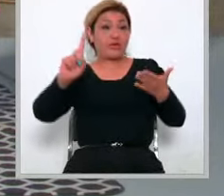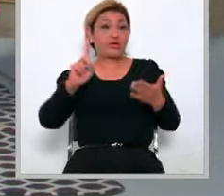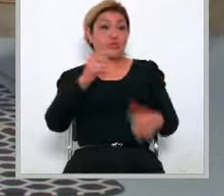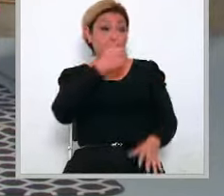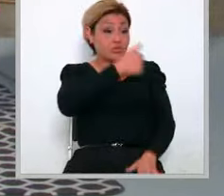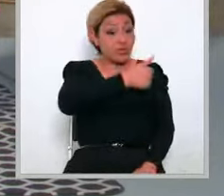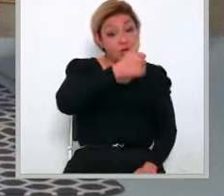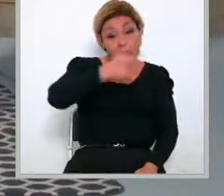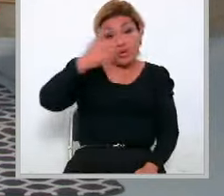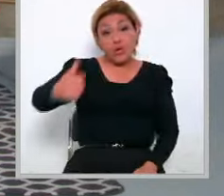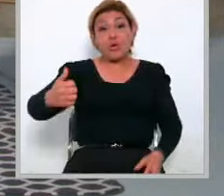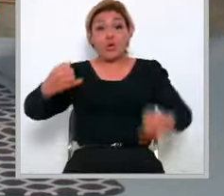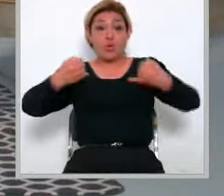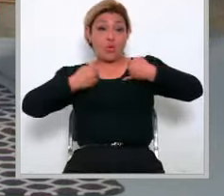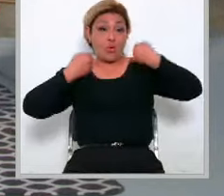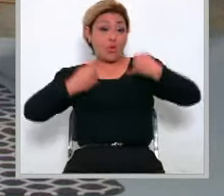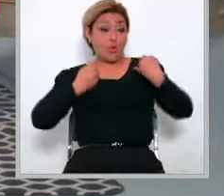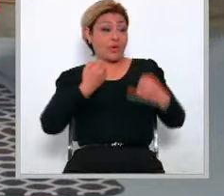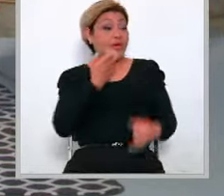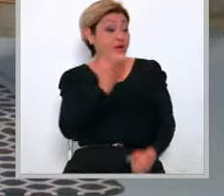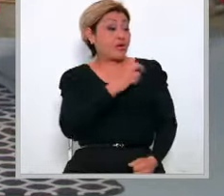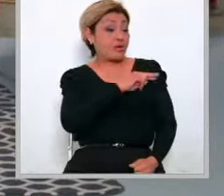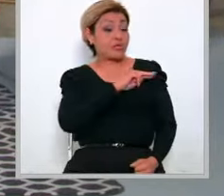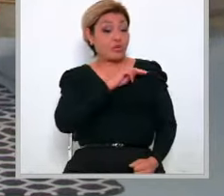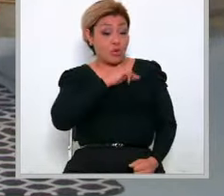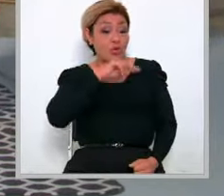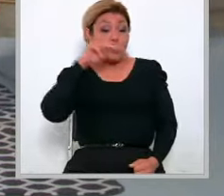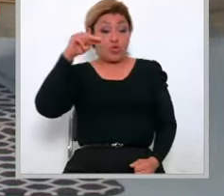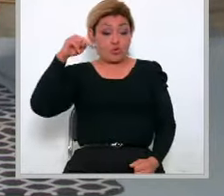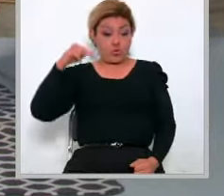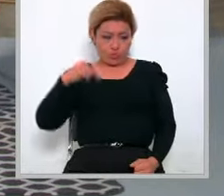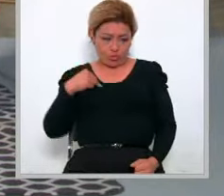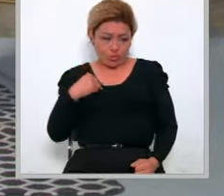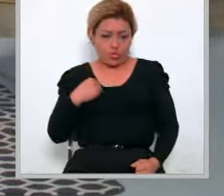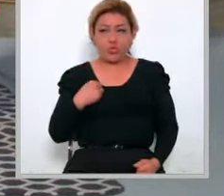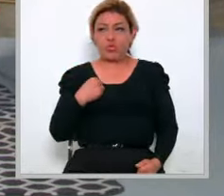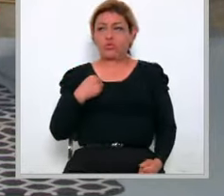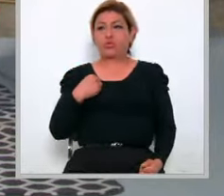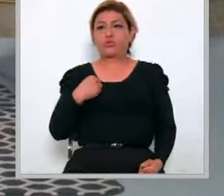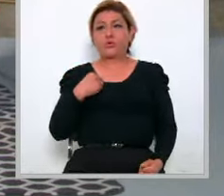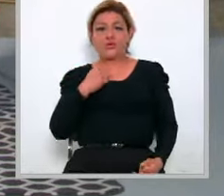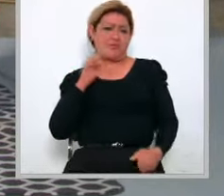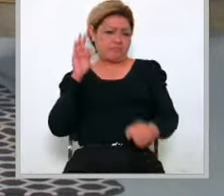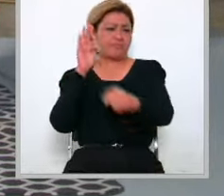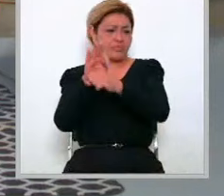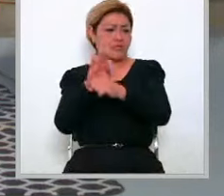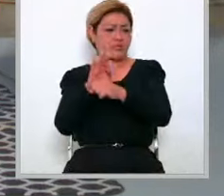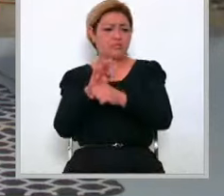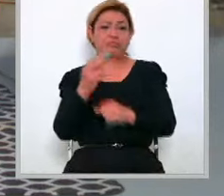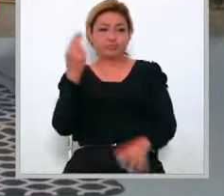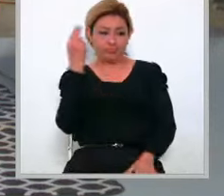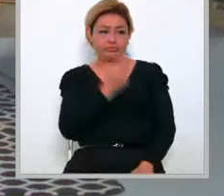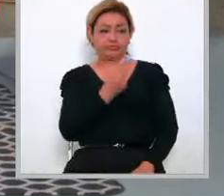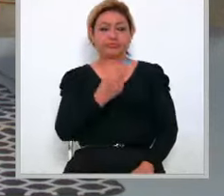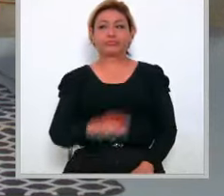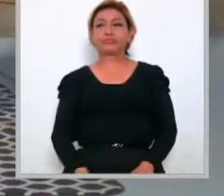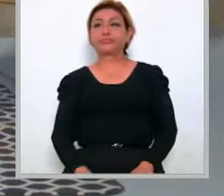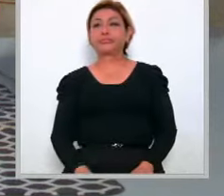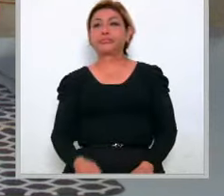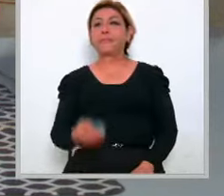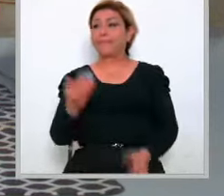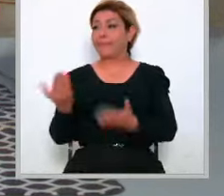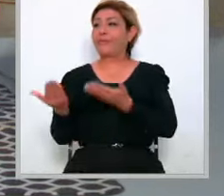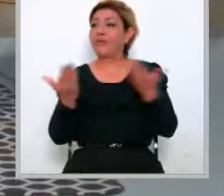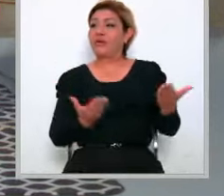Ian Marco. Ella y él forman parte de Impulsores de los Derechos Humanos. ¿Cómo estás, Xochitl? Bien, bien,